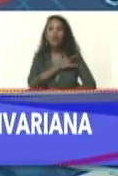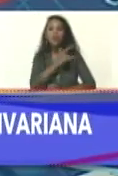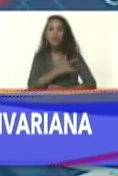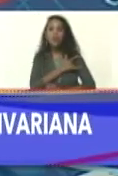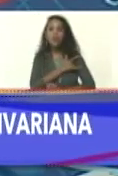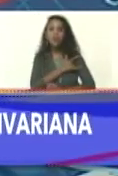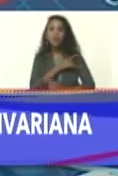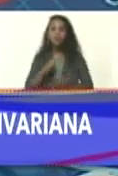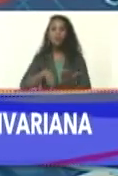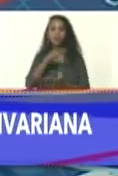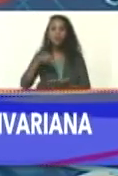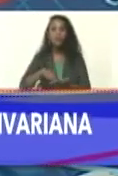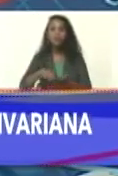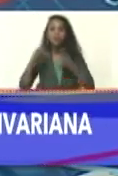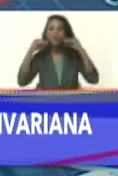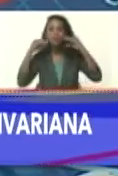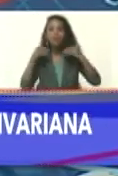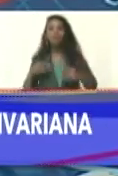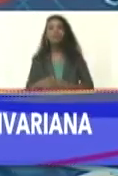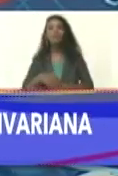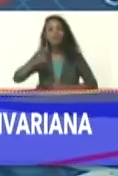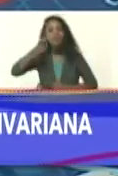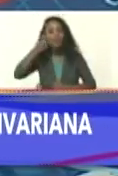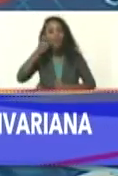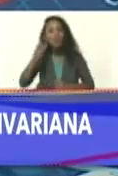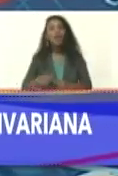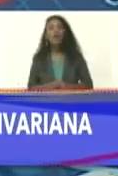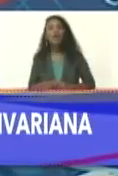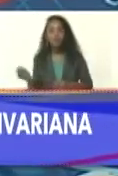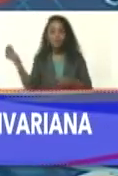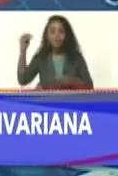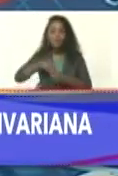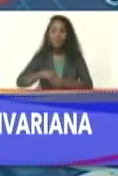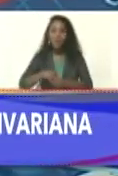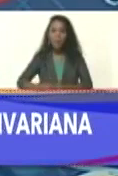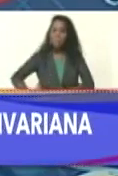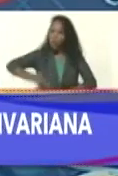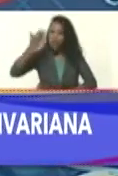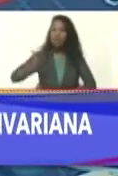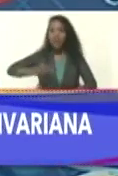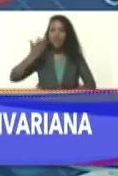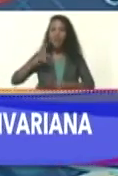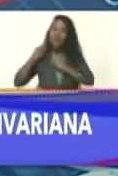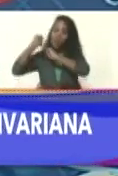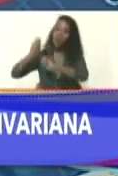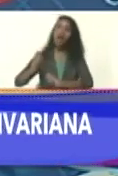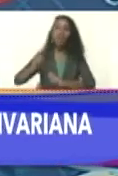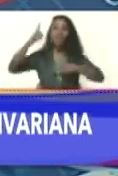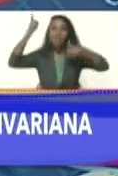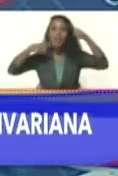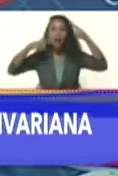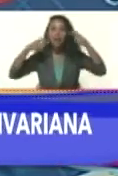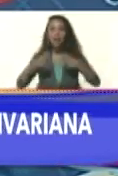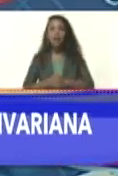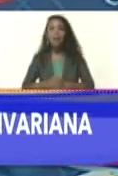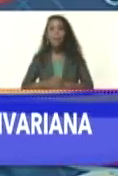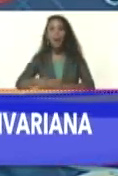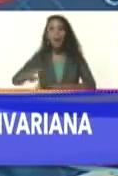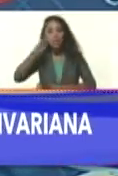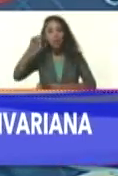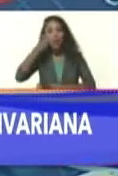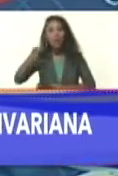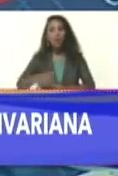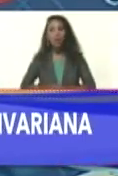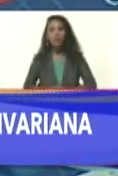Nacional Experimental de la Seguridad. Son parte esencial del legado de Hugo Chávez para la seguridad